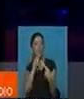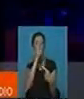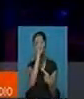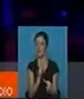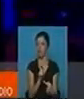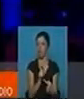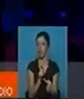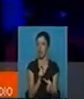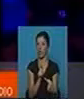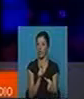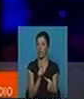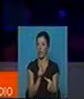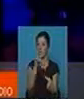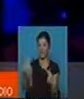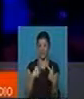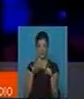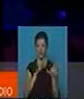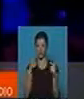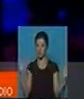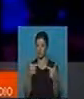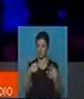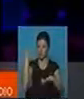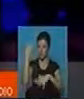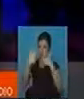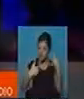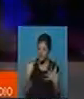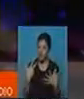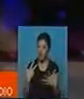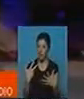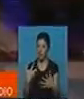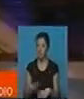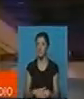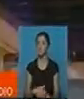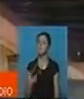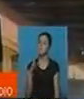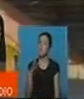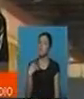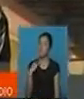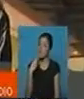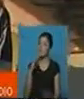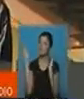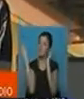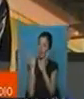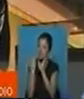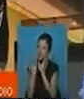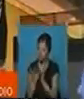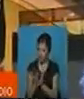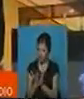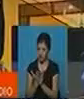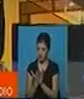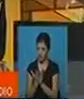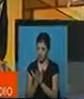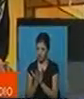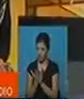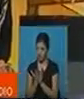particular, emprendan este tipo de actos que exigen, y creo que está muy bien, un análisis mucho más pormenorizado y